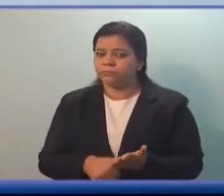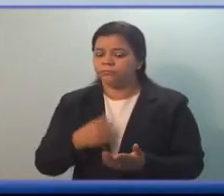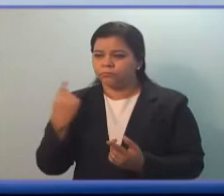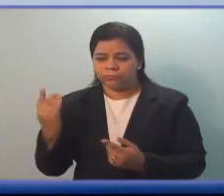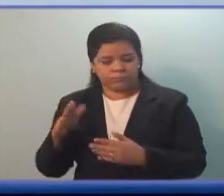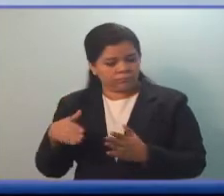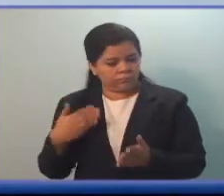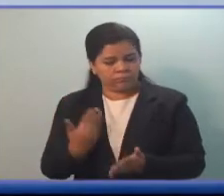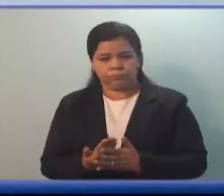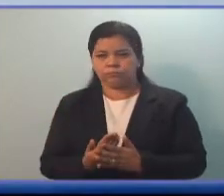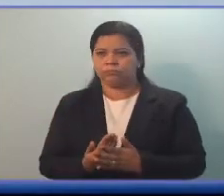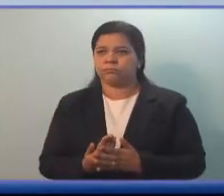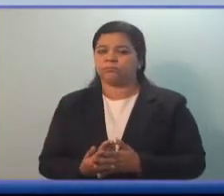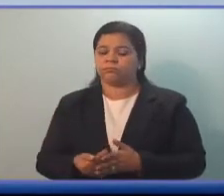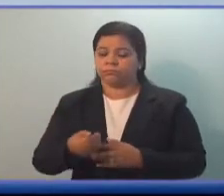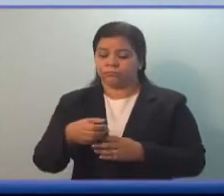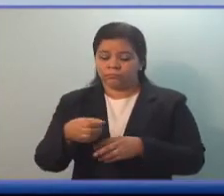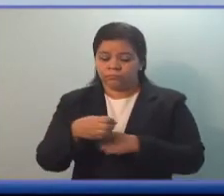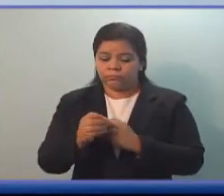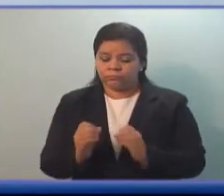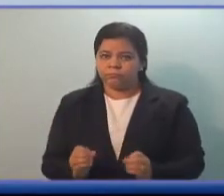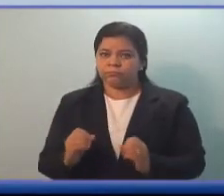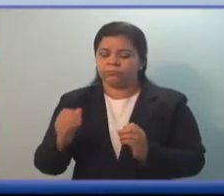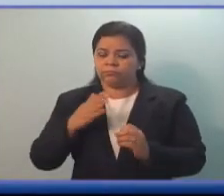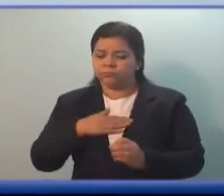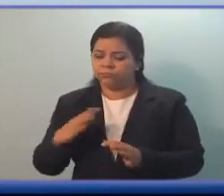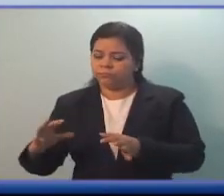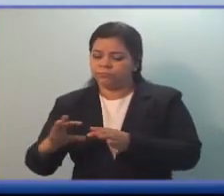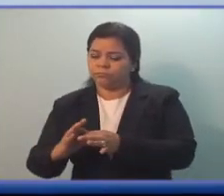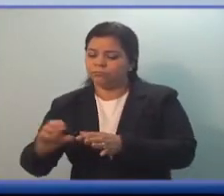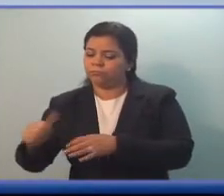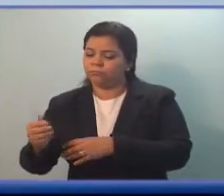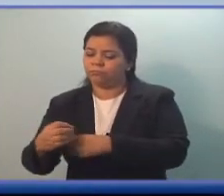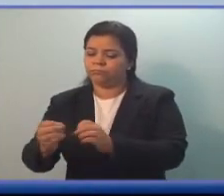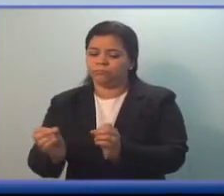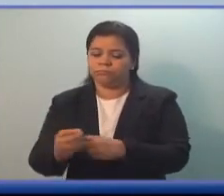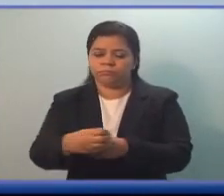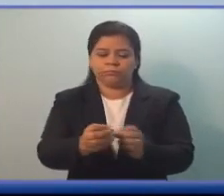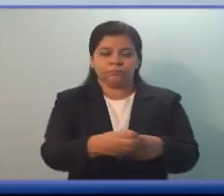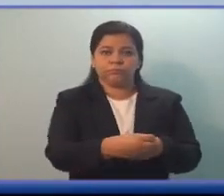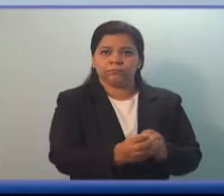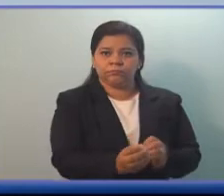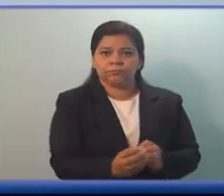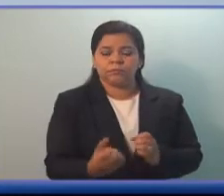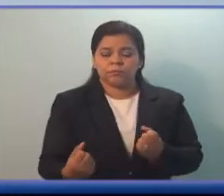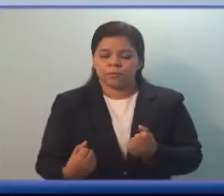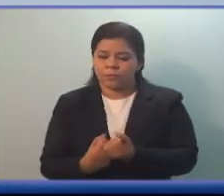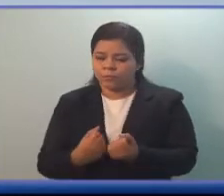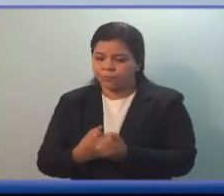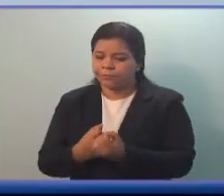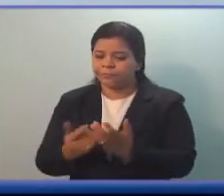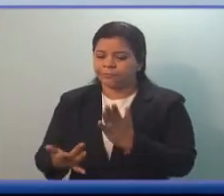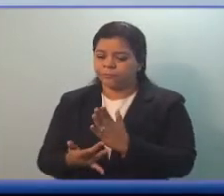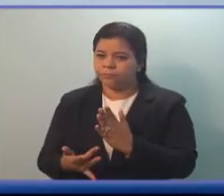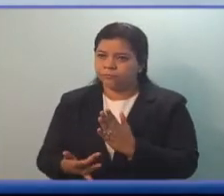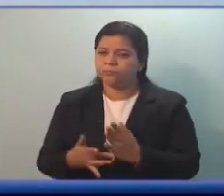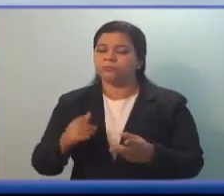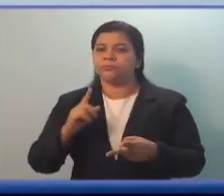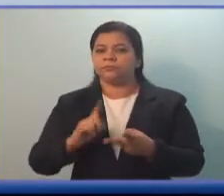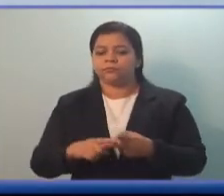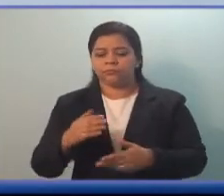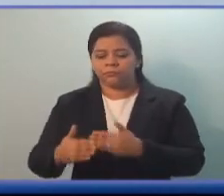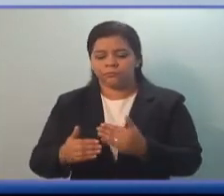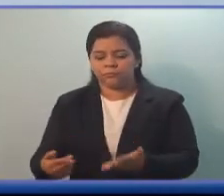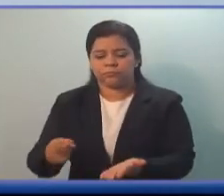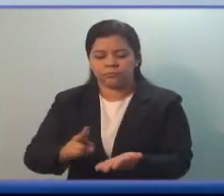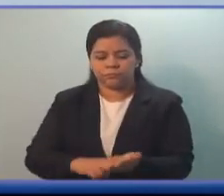gerencia. De esta unidad dependen otras dependencias de apoyo técnico legal, de procedimientos de contrataciones,